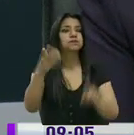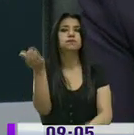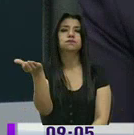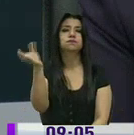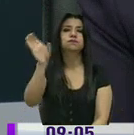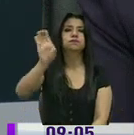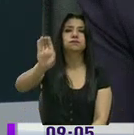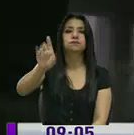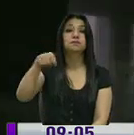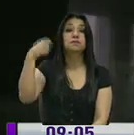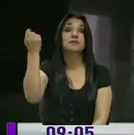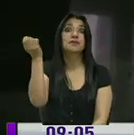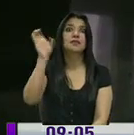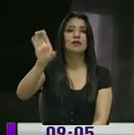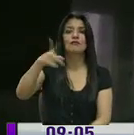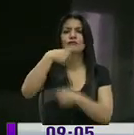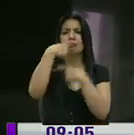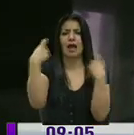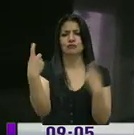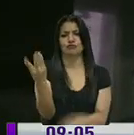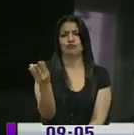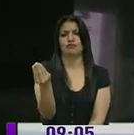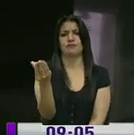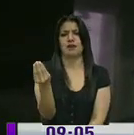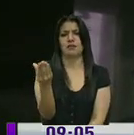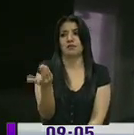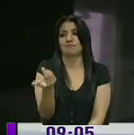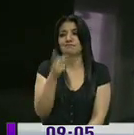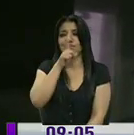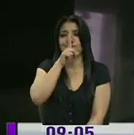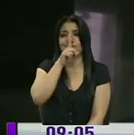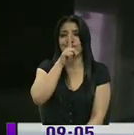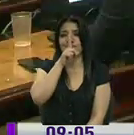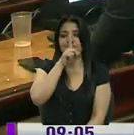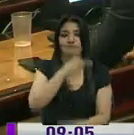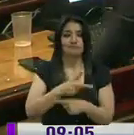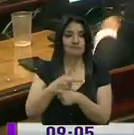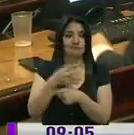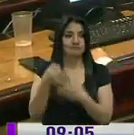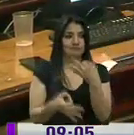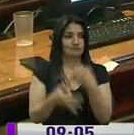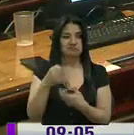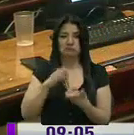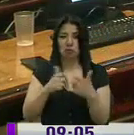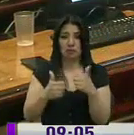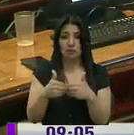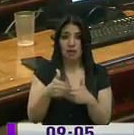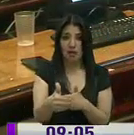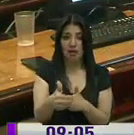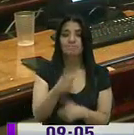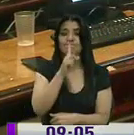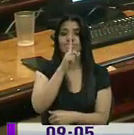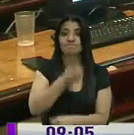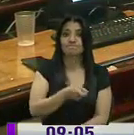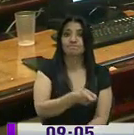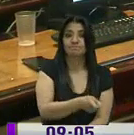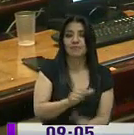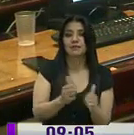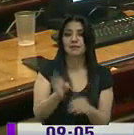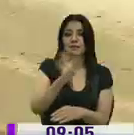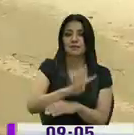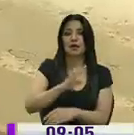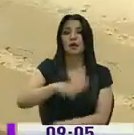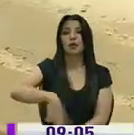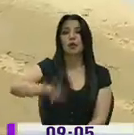manera cobarde la denuncia de supuestas irregularidades en la judicatura fue presentada de manera anónima a la asamblea nacional el pasado